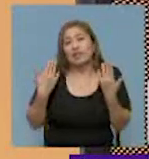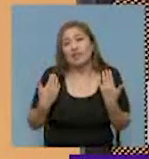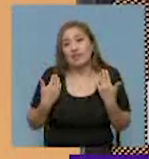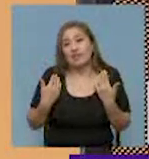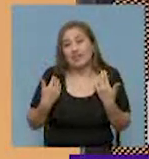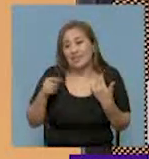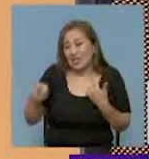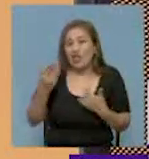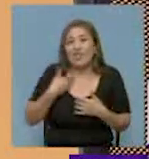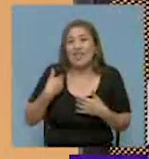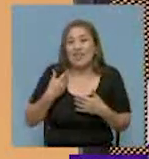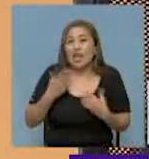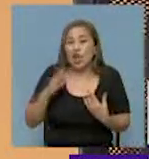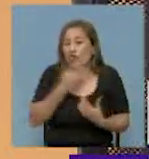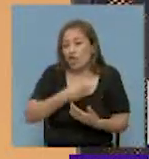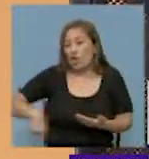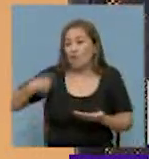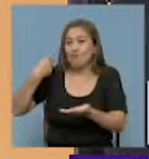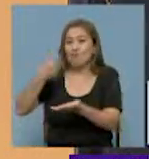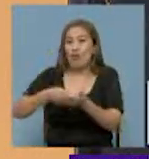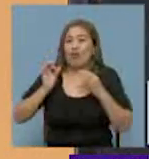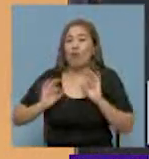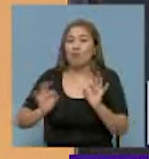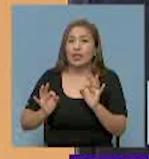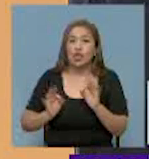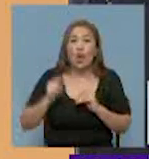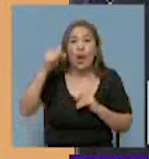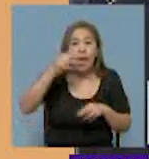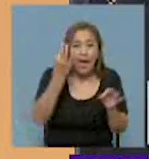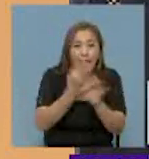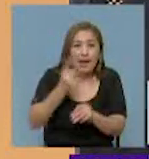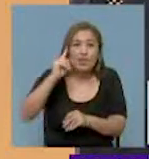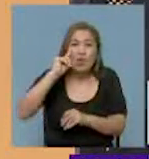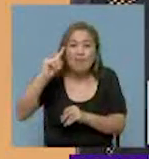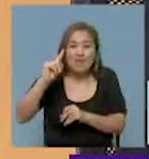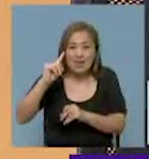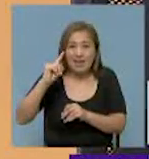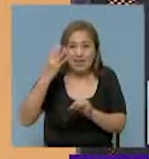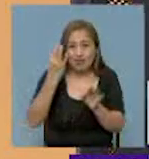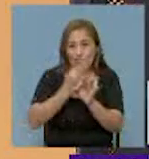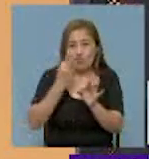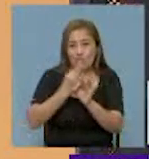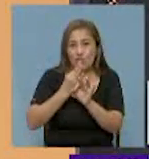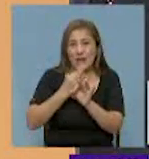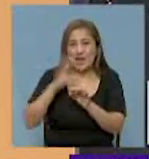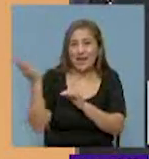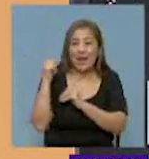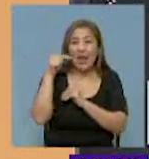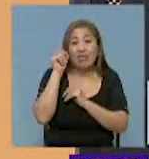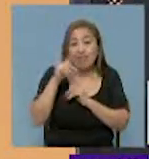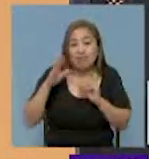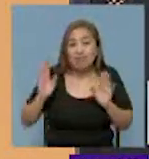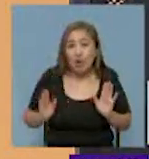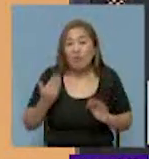tratar la escuela claro obviamente nosotros ya tenemos mil instituciones estatales de gestión propia